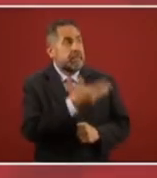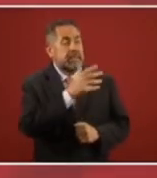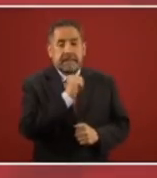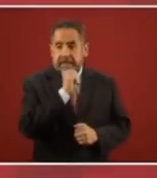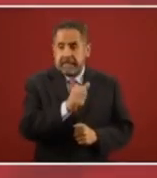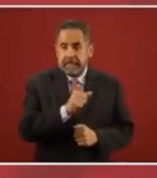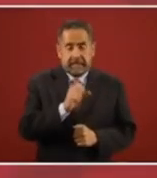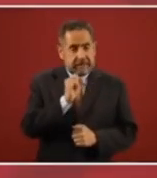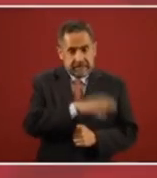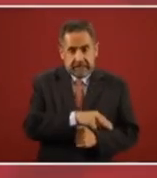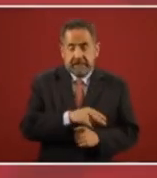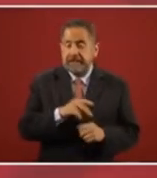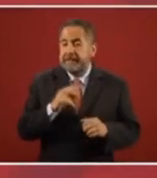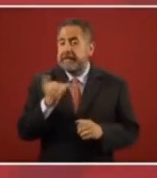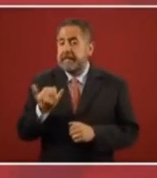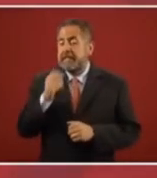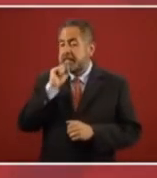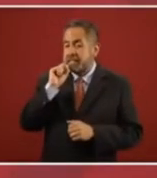y sí